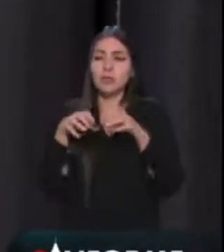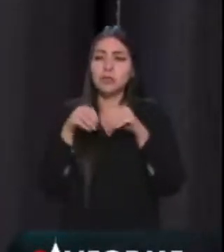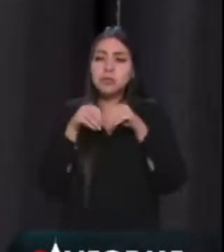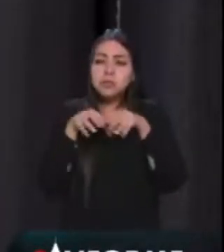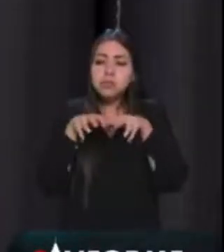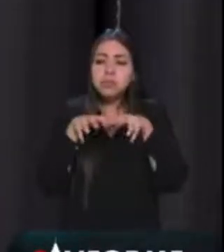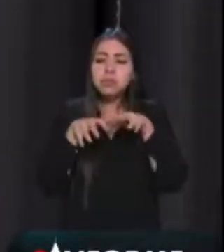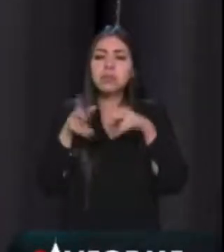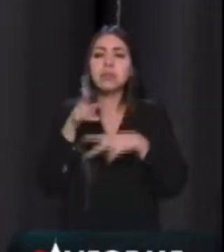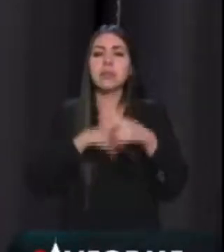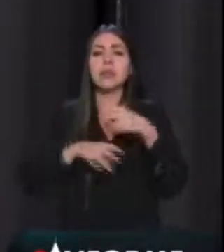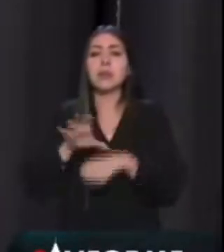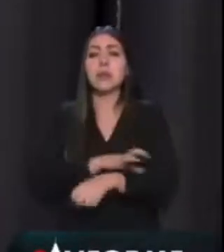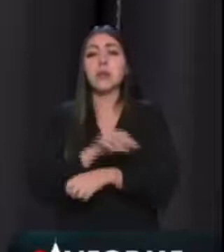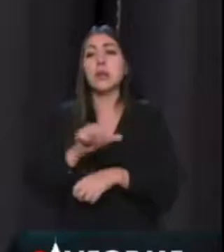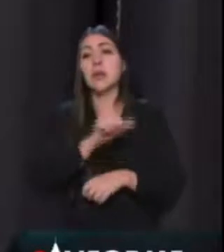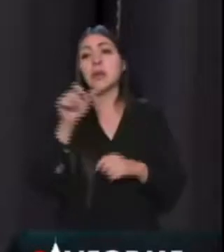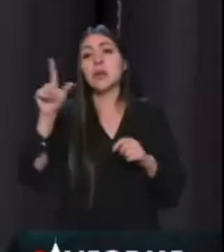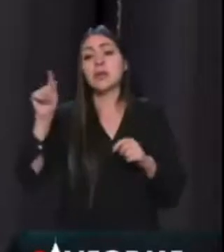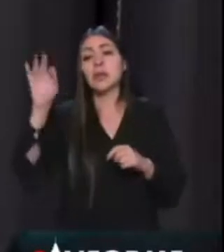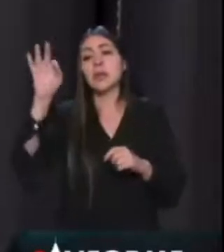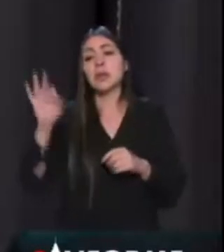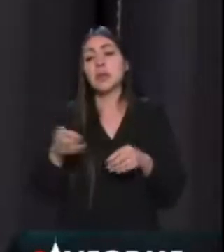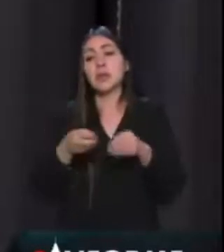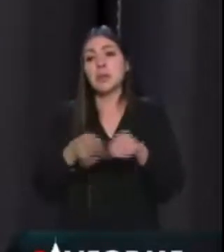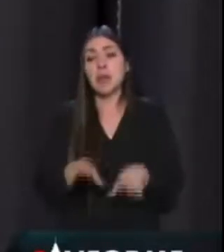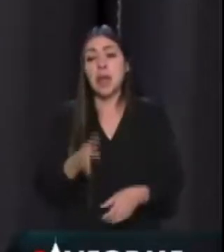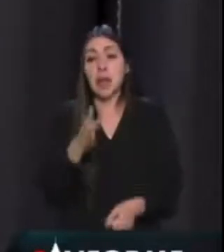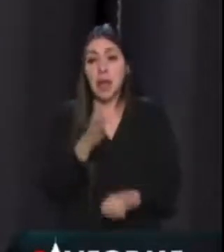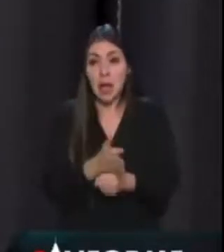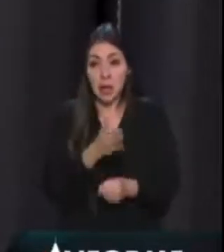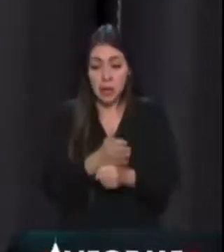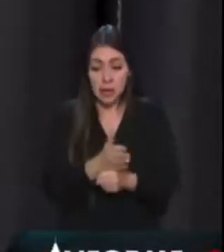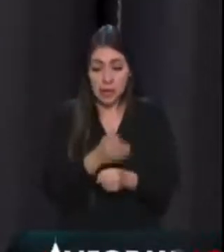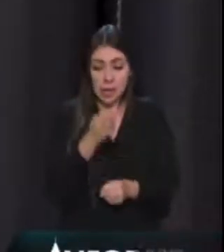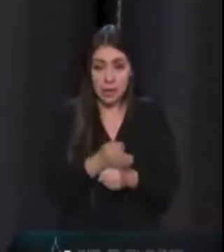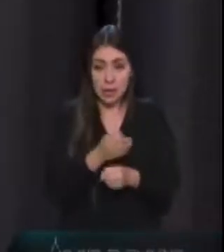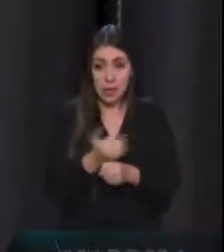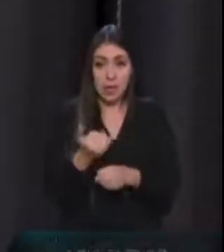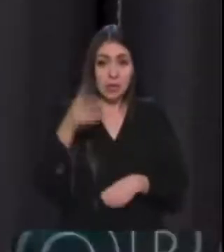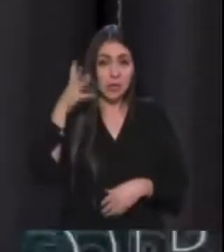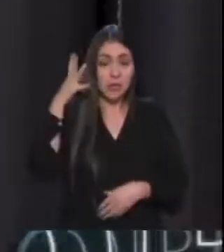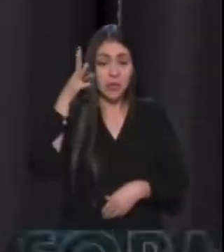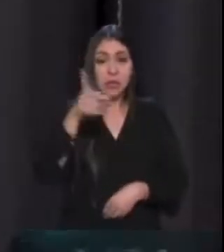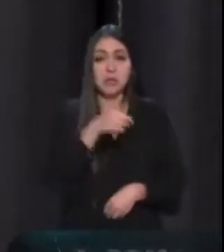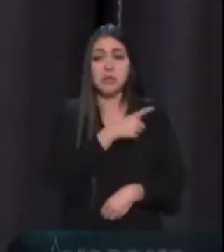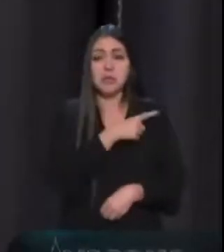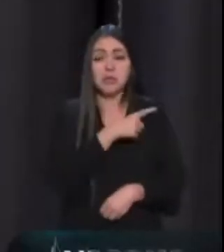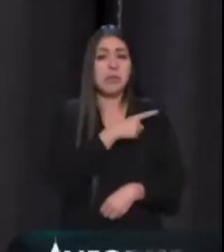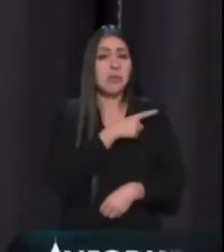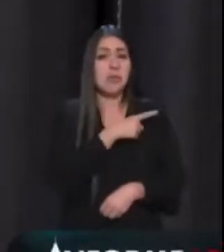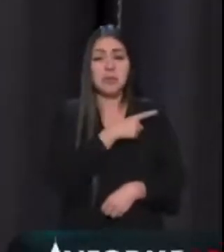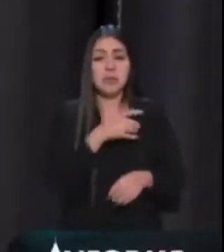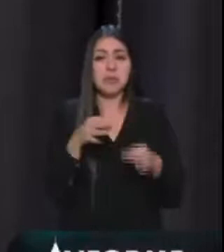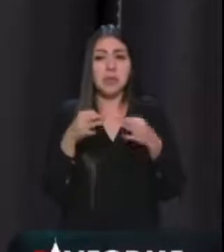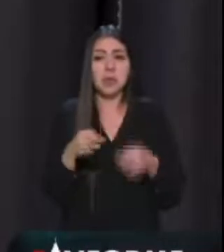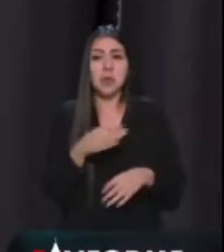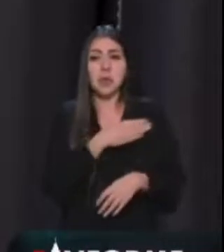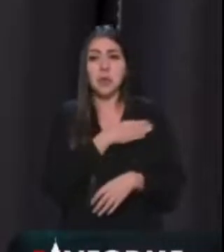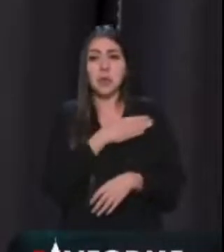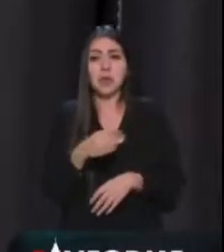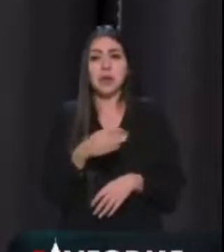del 70%. A nivel técnico, en este momento y en el mediano plazo, solamente pueden ser eficientes a